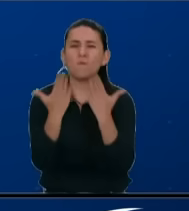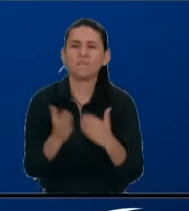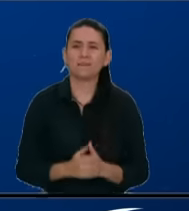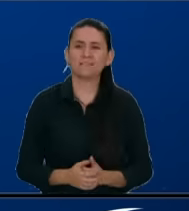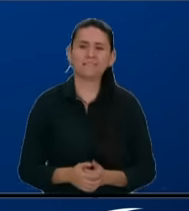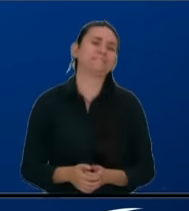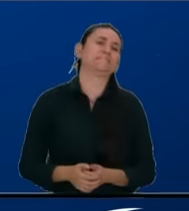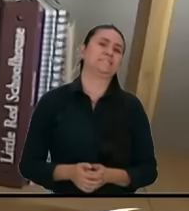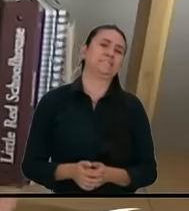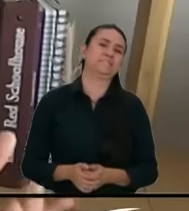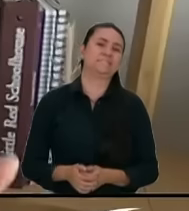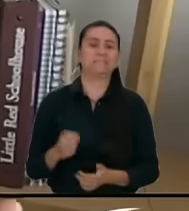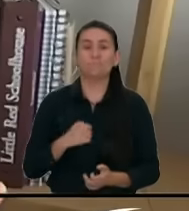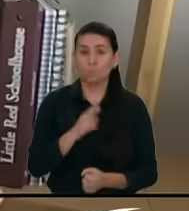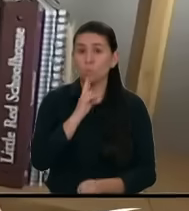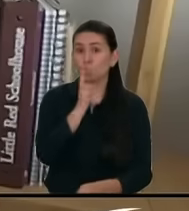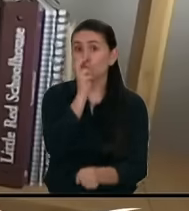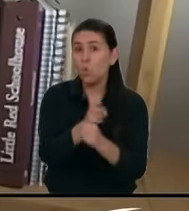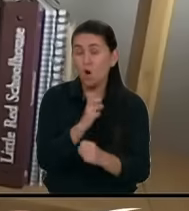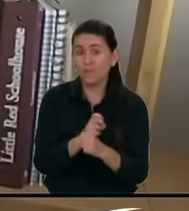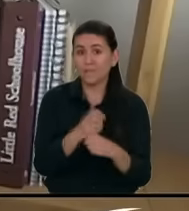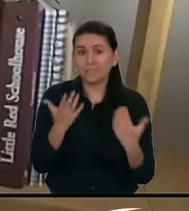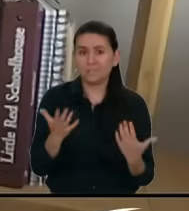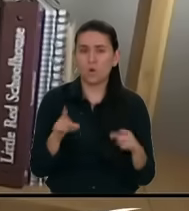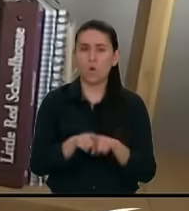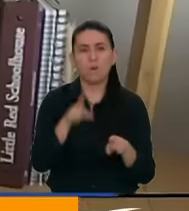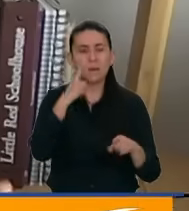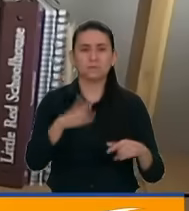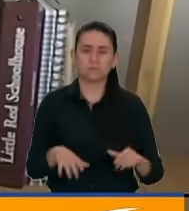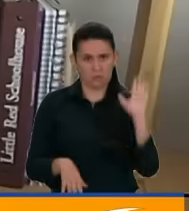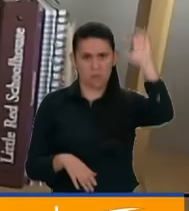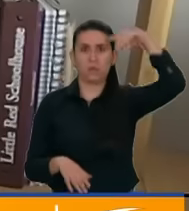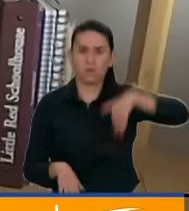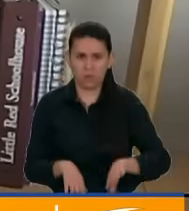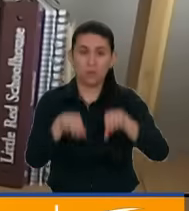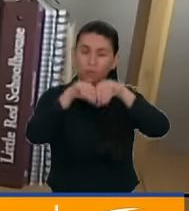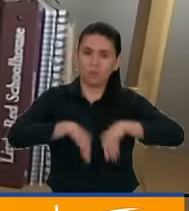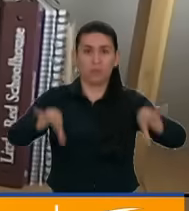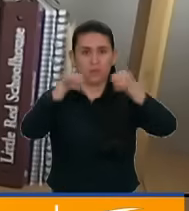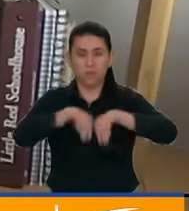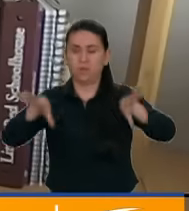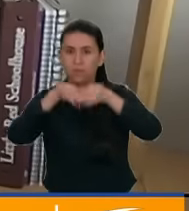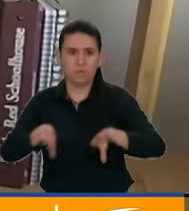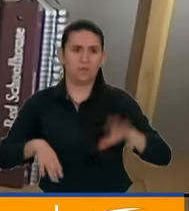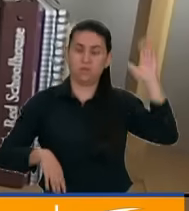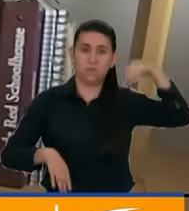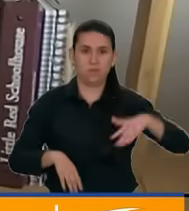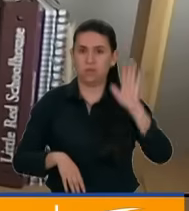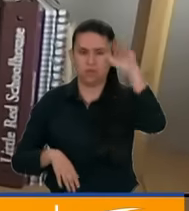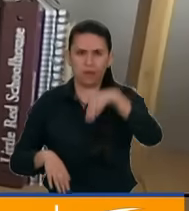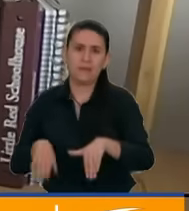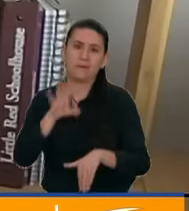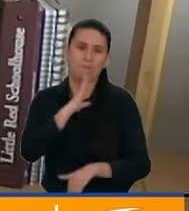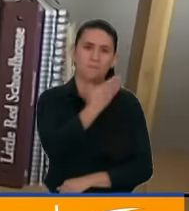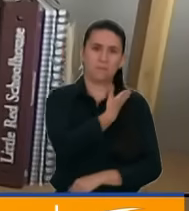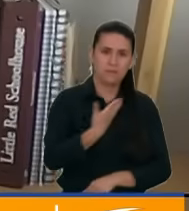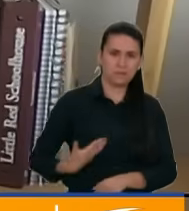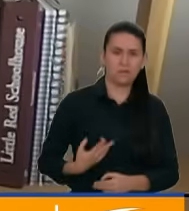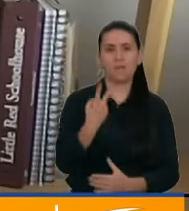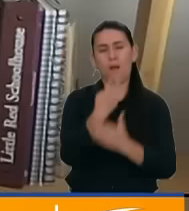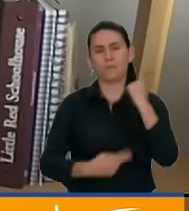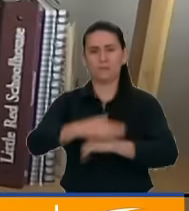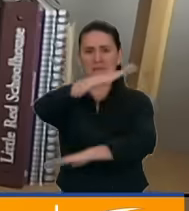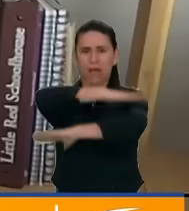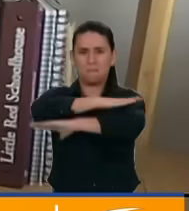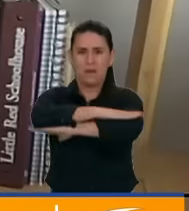Pues muy difícil decir, porque con estas montañas rusas de declaraciones tanto del presidente como del canciller, pues uno ya no